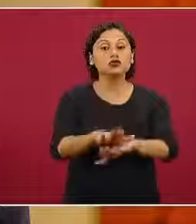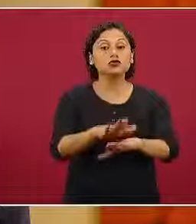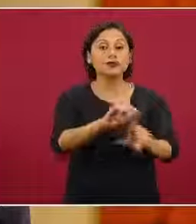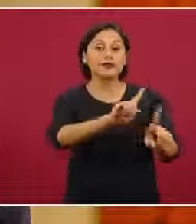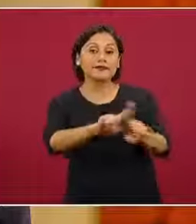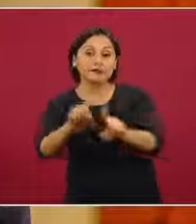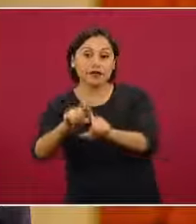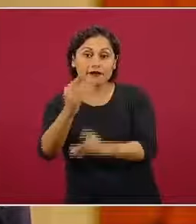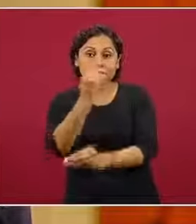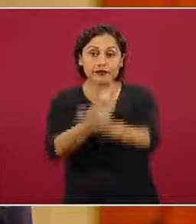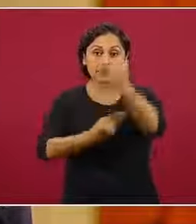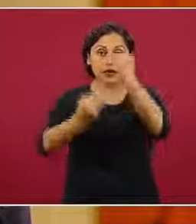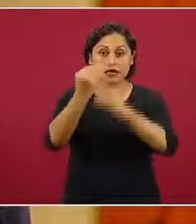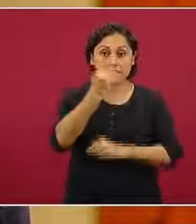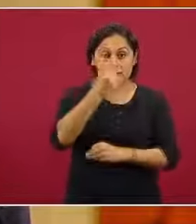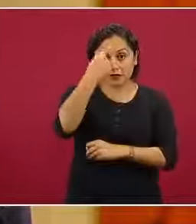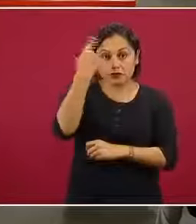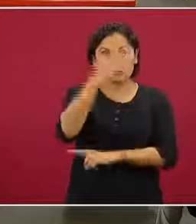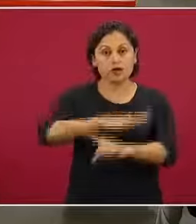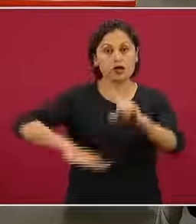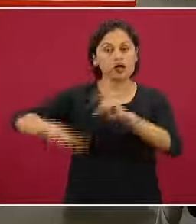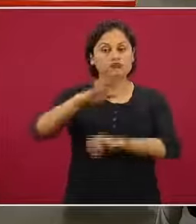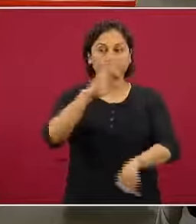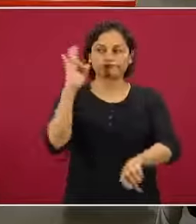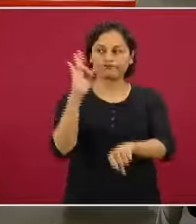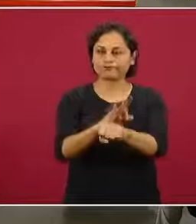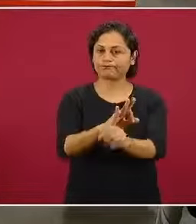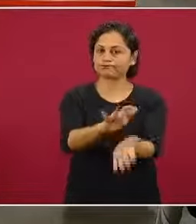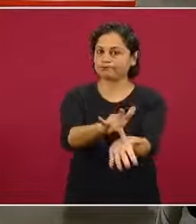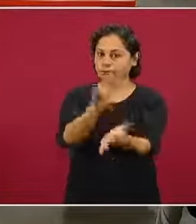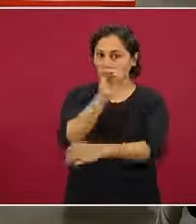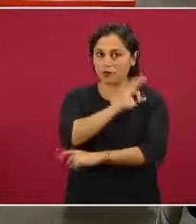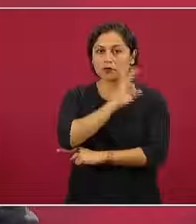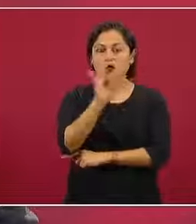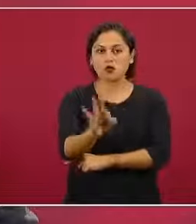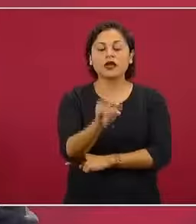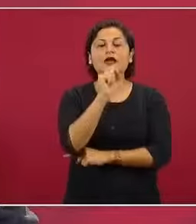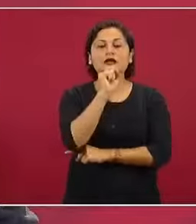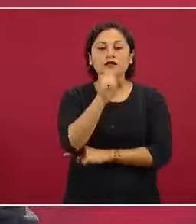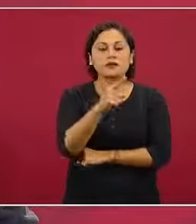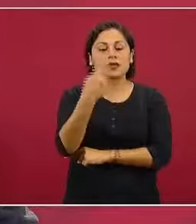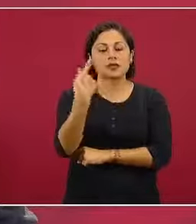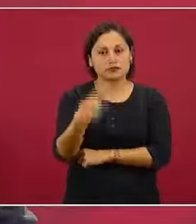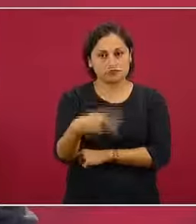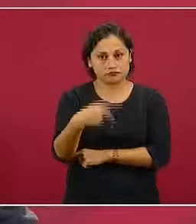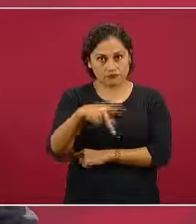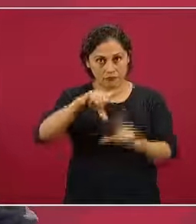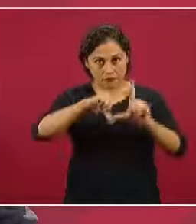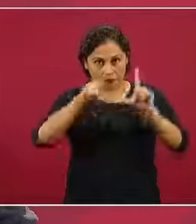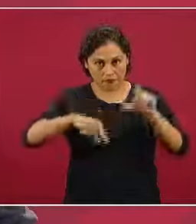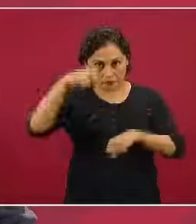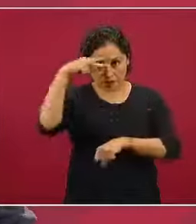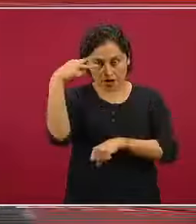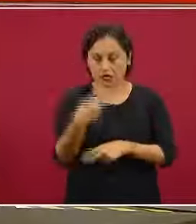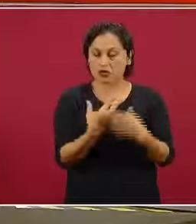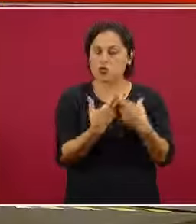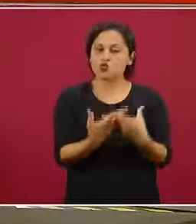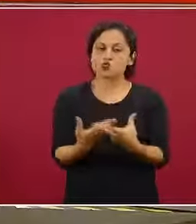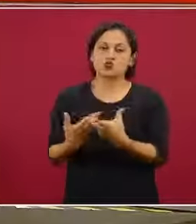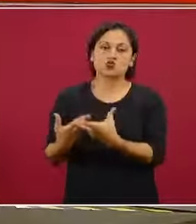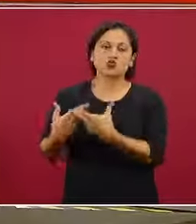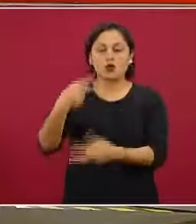que permiten aprovechar la biodiversidad y la diversidad culinaria y cultural tan extensa de nuestro país para mejorar